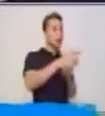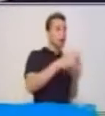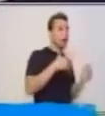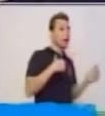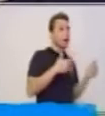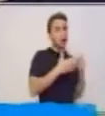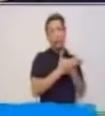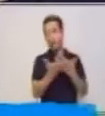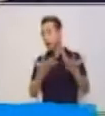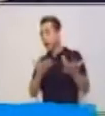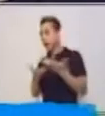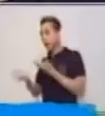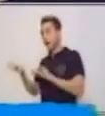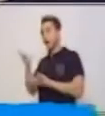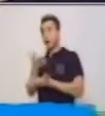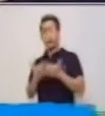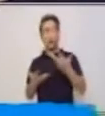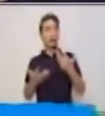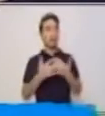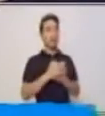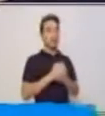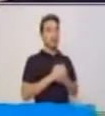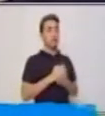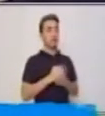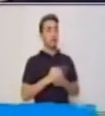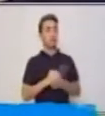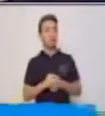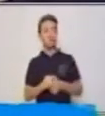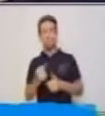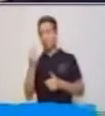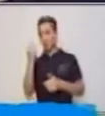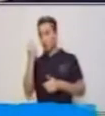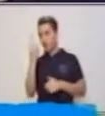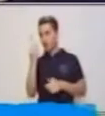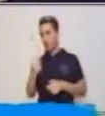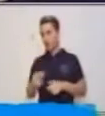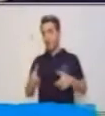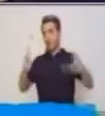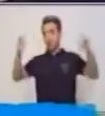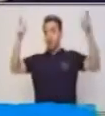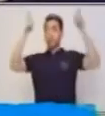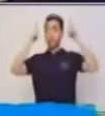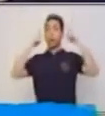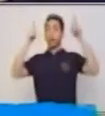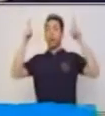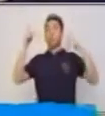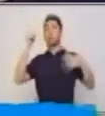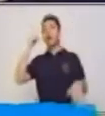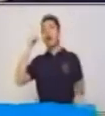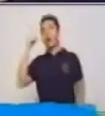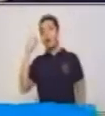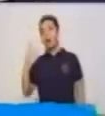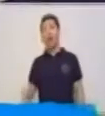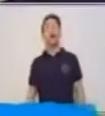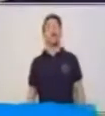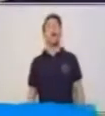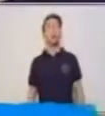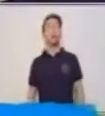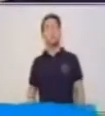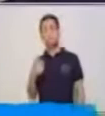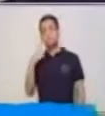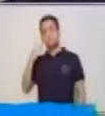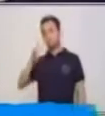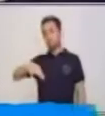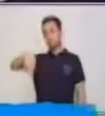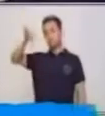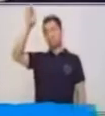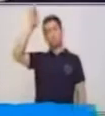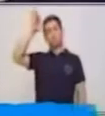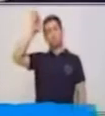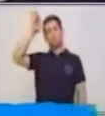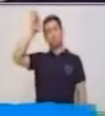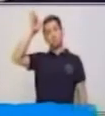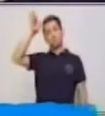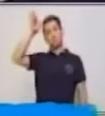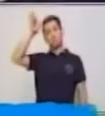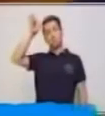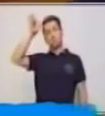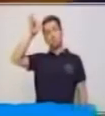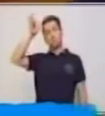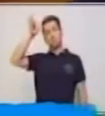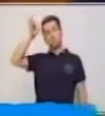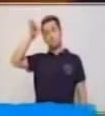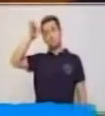Ahora, ¿se recuerdan que nos faltaba un sombrero? Vamos a utilizar nuestro listón blanco. Aquí me lo va a